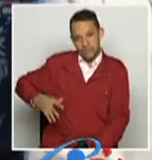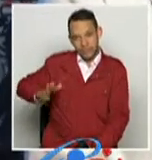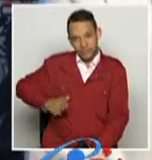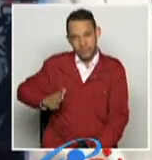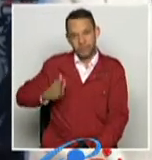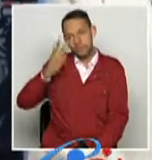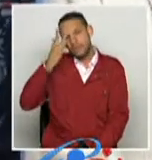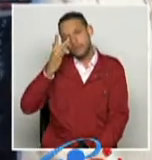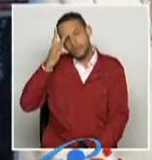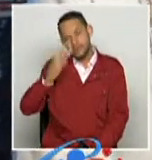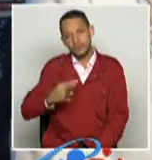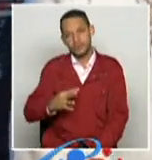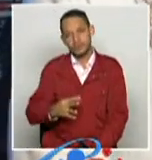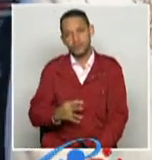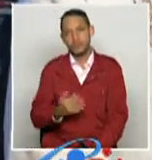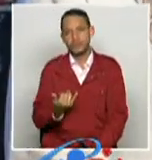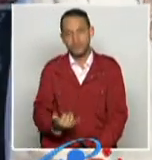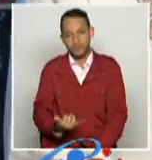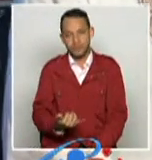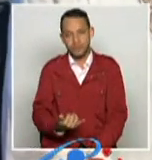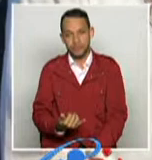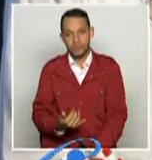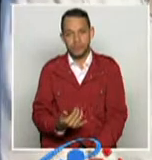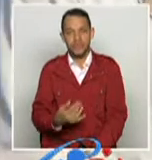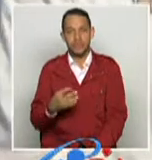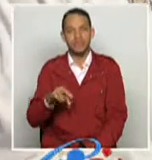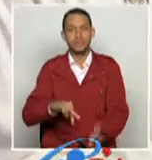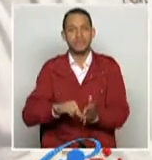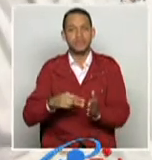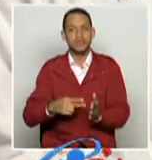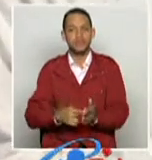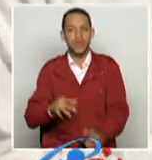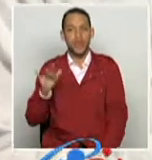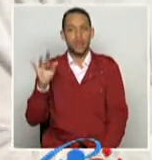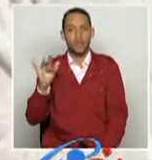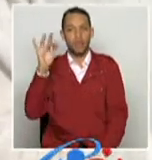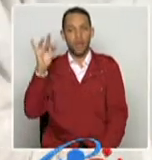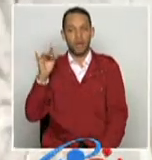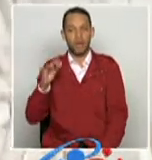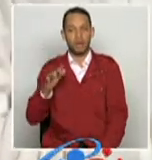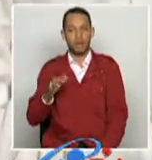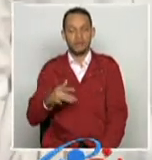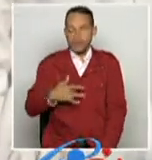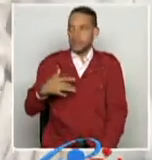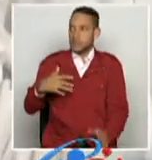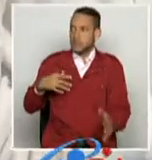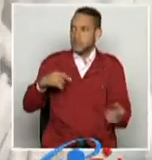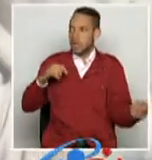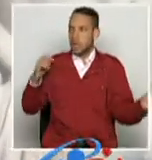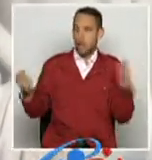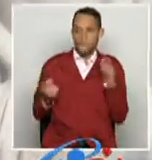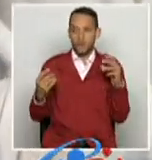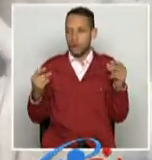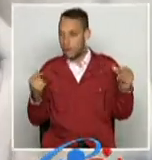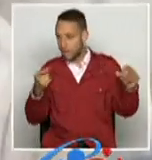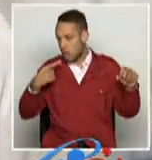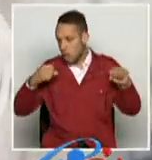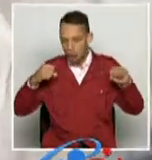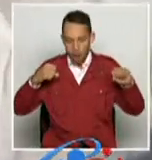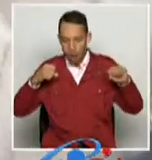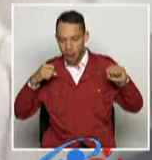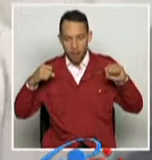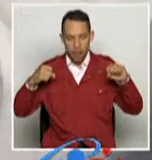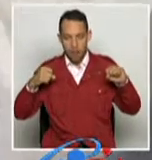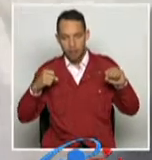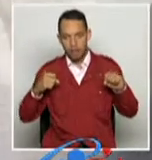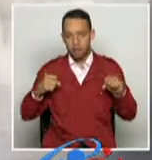cuerpo, esos puntos reciben estímulos de energía o de temperatura, se activa el flujo de energía yang. La energía yang